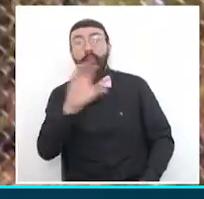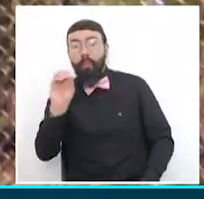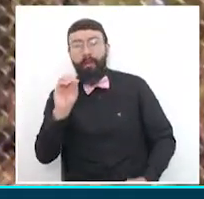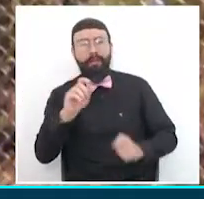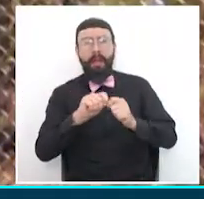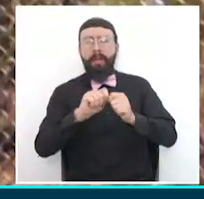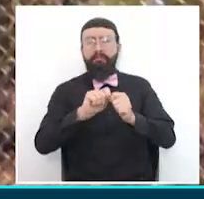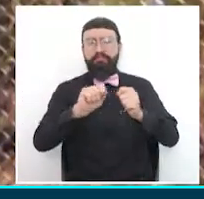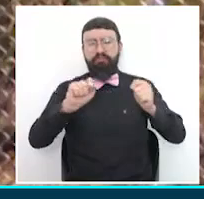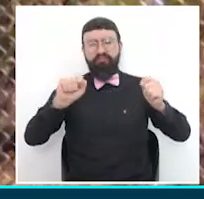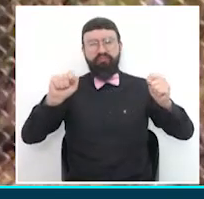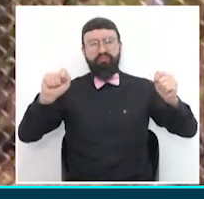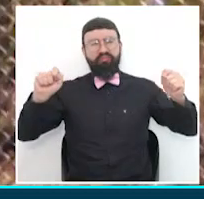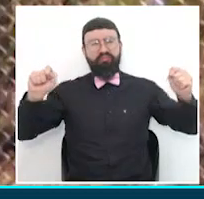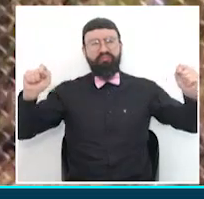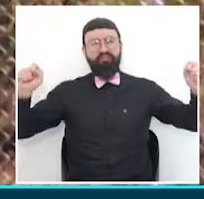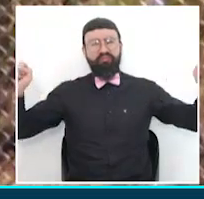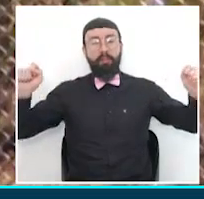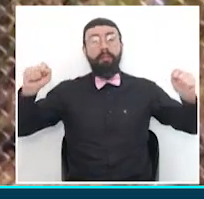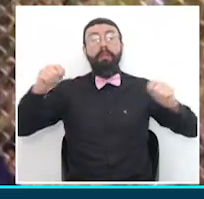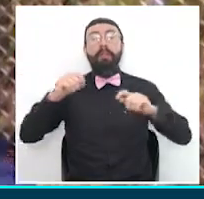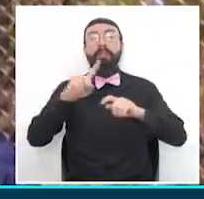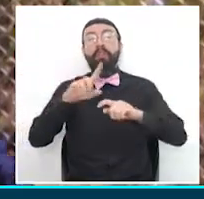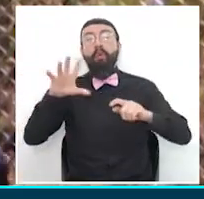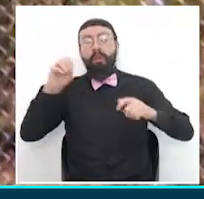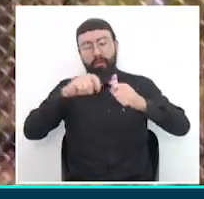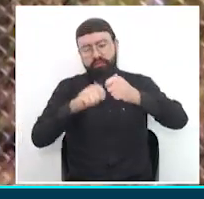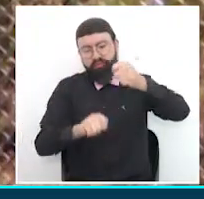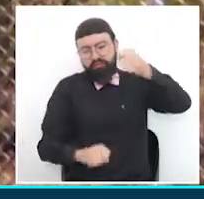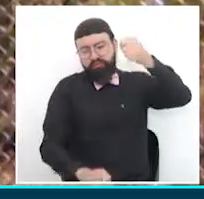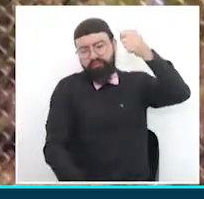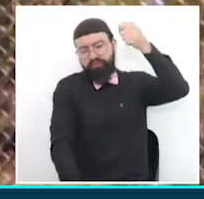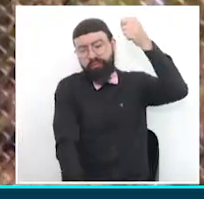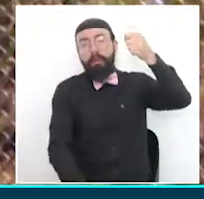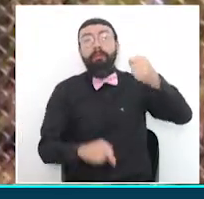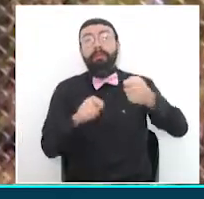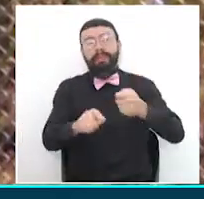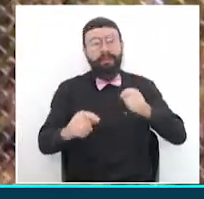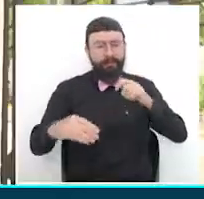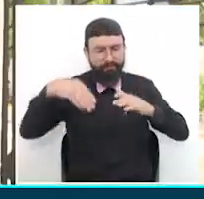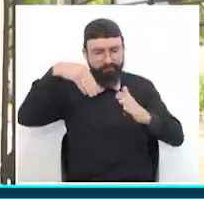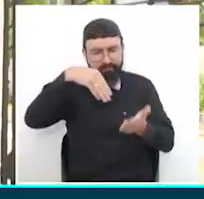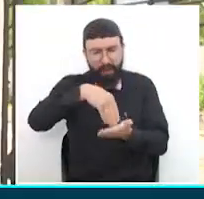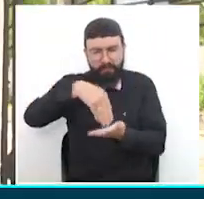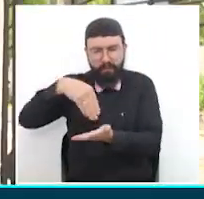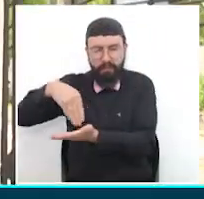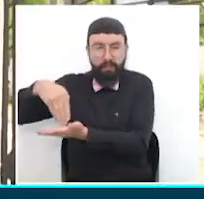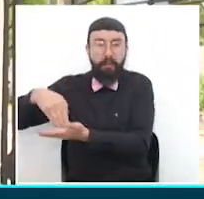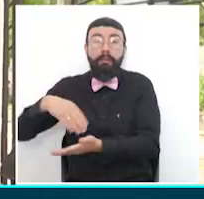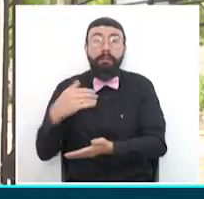de largo, 30 metros de profundidad con unos anclajes hacia el interior del aeropuerto de más o menos 40 metros.